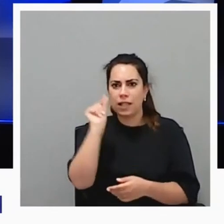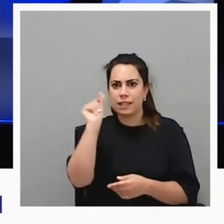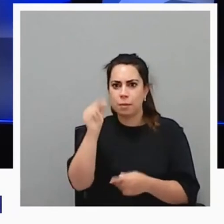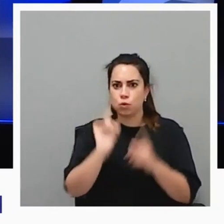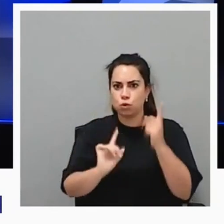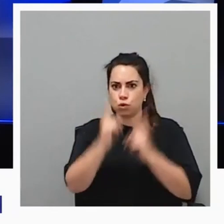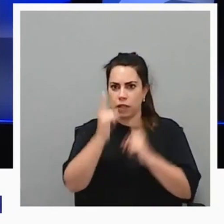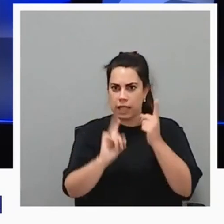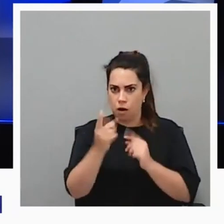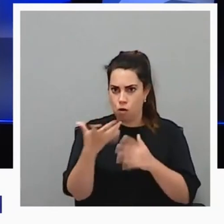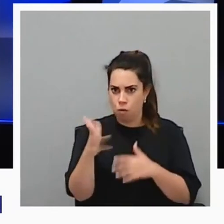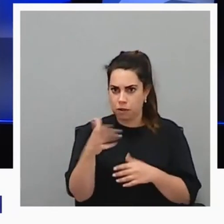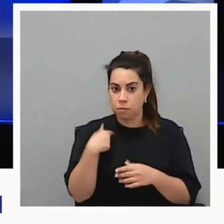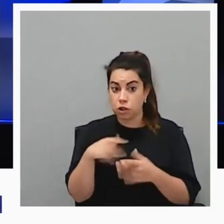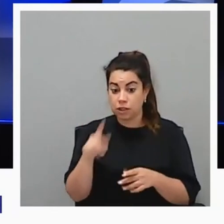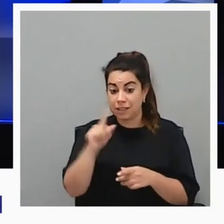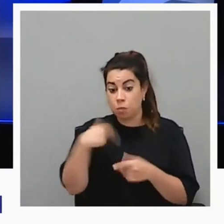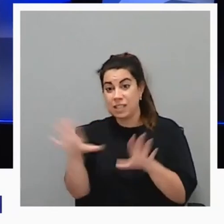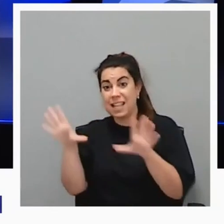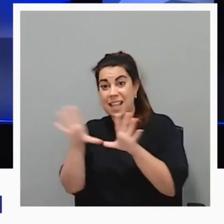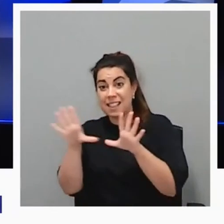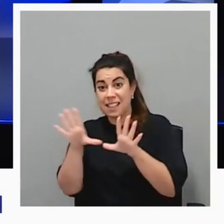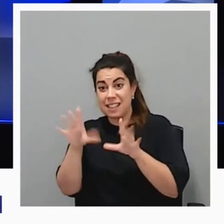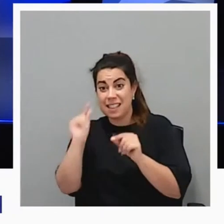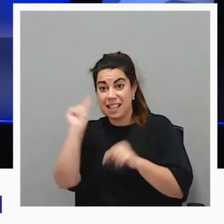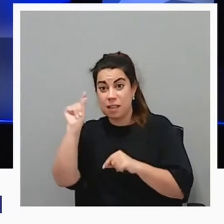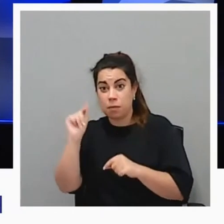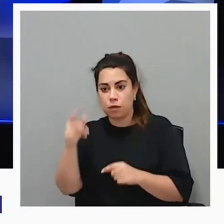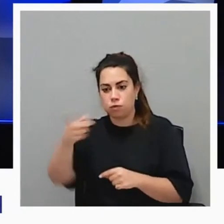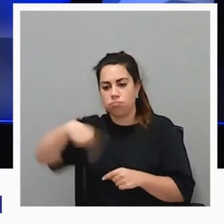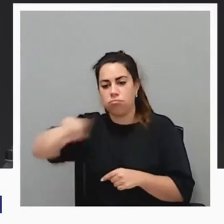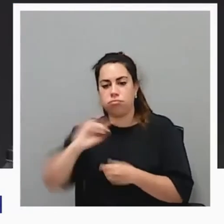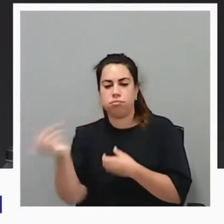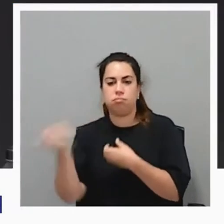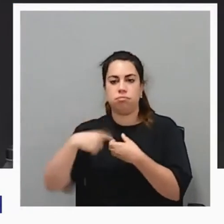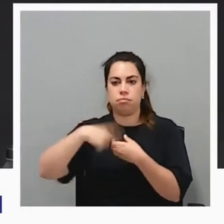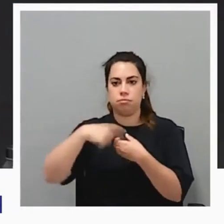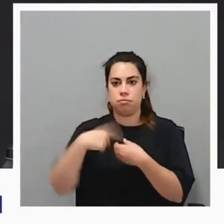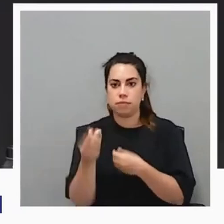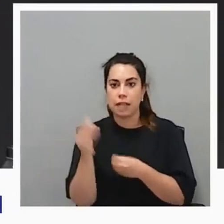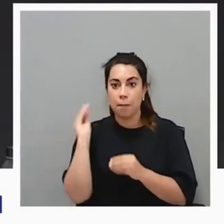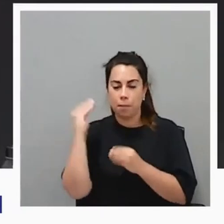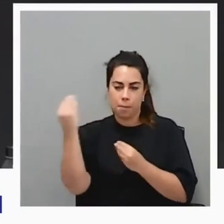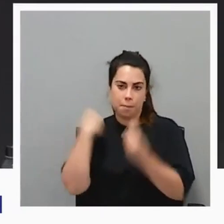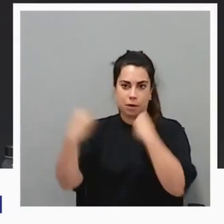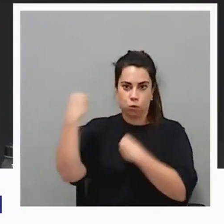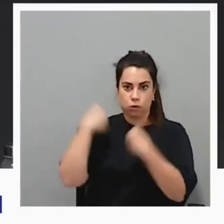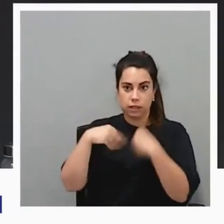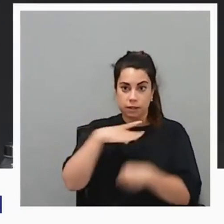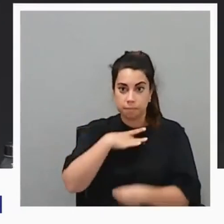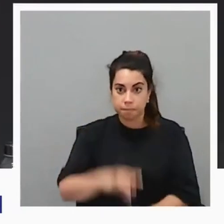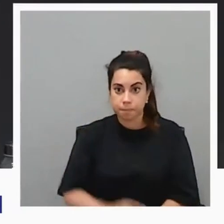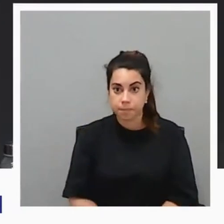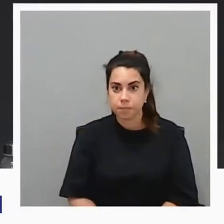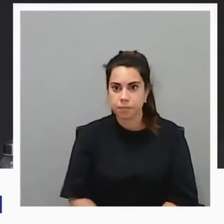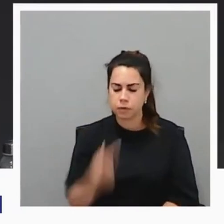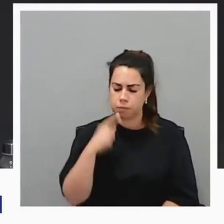y 10 para que intervengáis con vuestras consultas, con vuestras preguntas. Una pequeña reflexión.